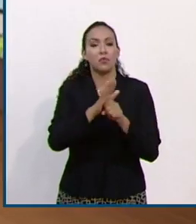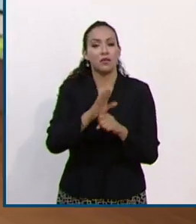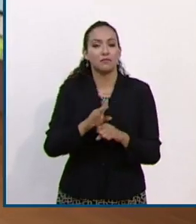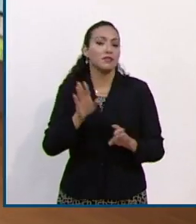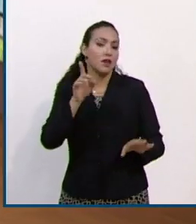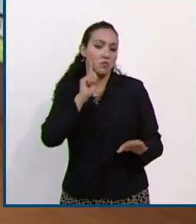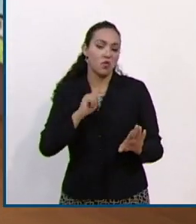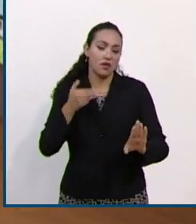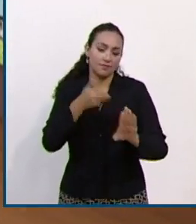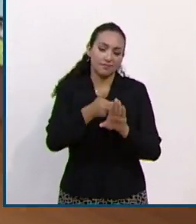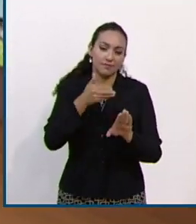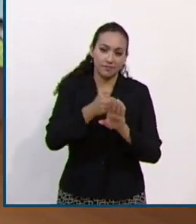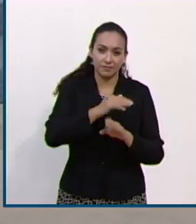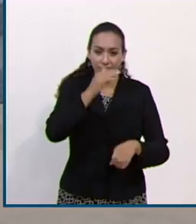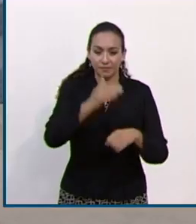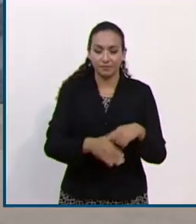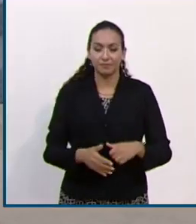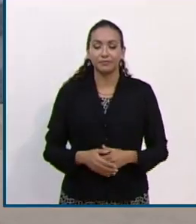mujeres.